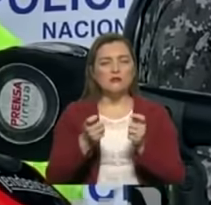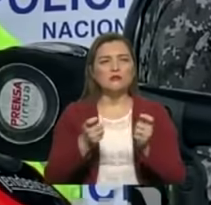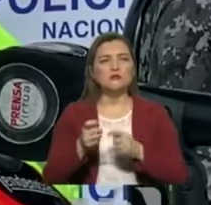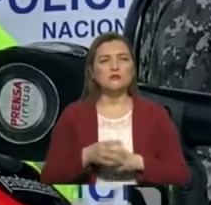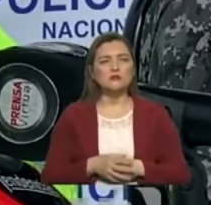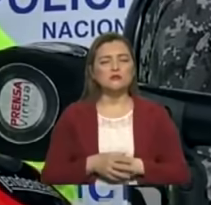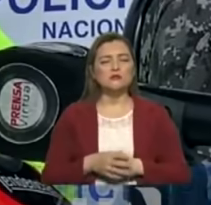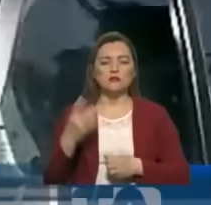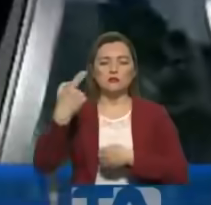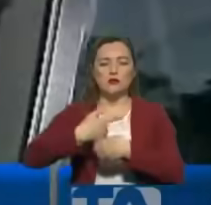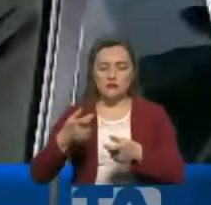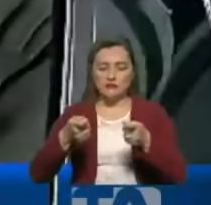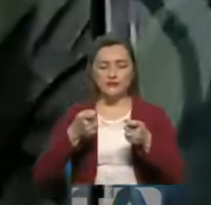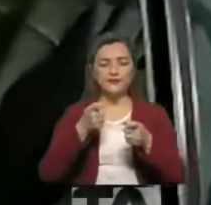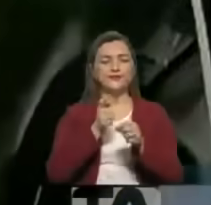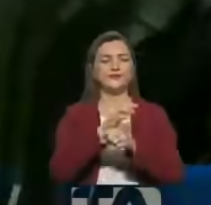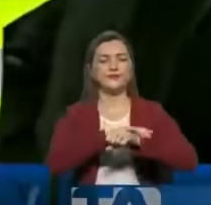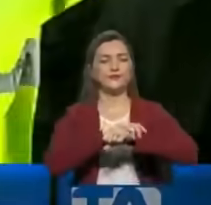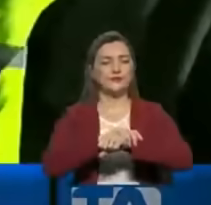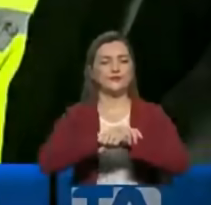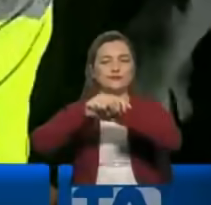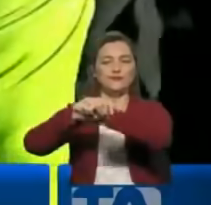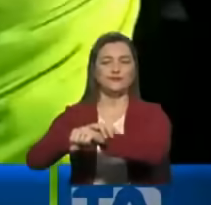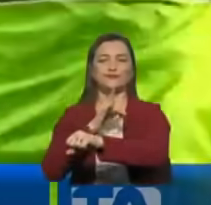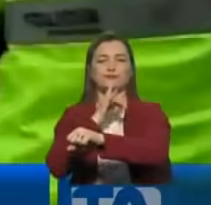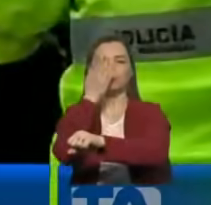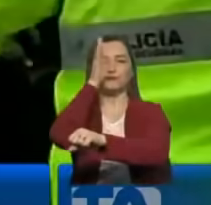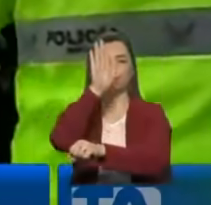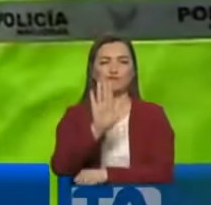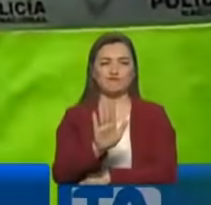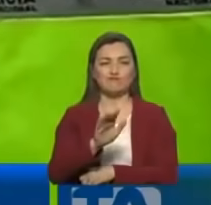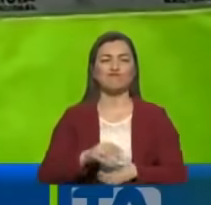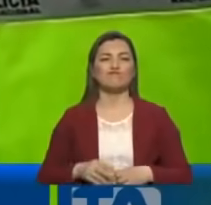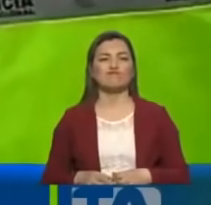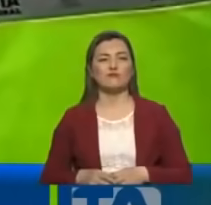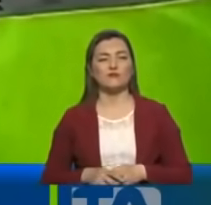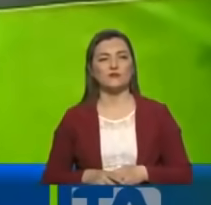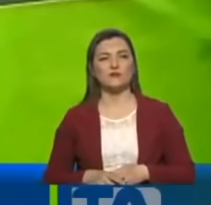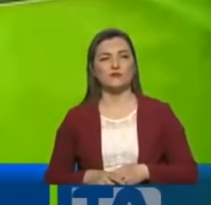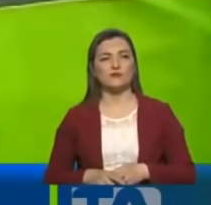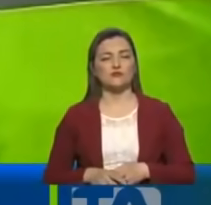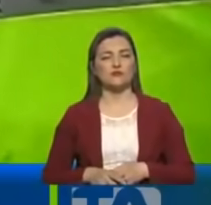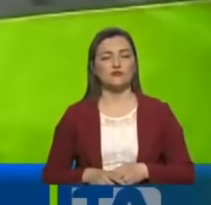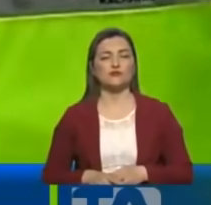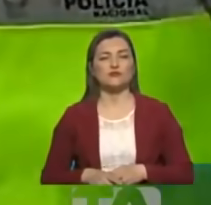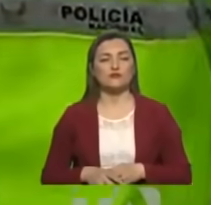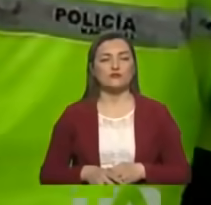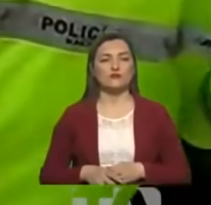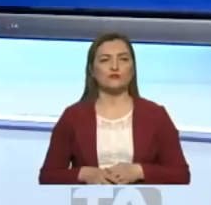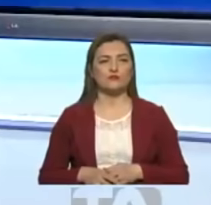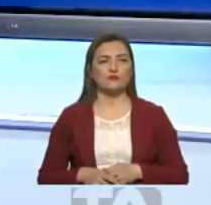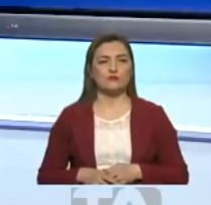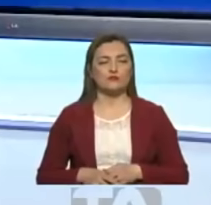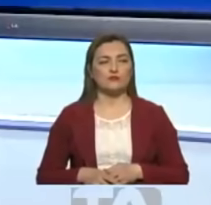y toman los procedimientos. El hombre será extraditado a su país para que responda por las acusaciones. En Cuenca, Iván Rodríguez, 24